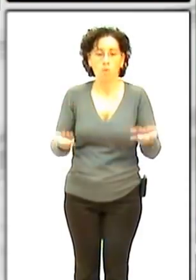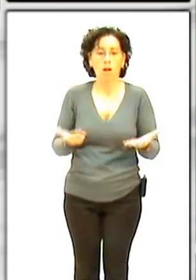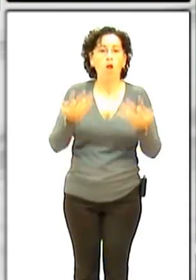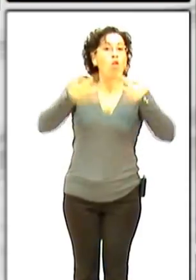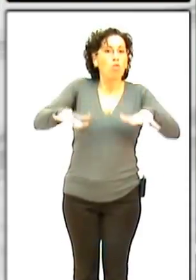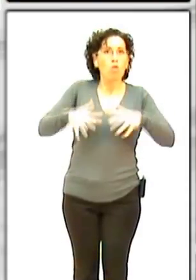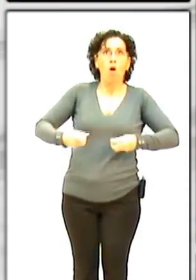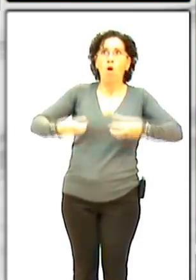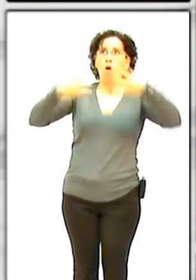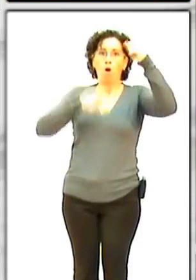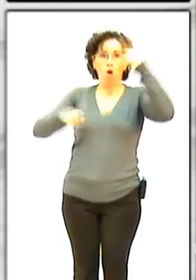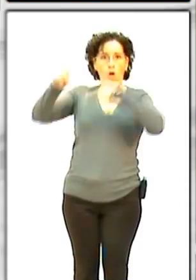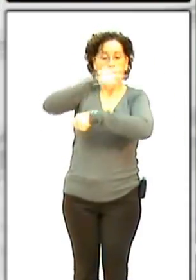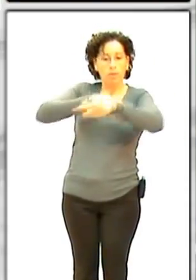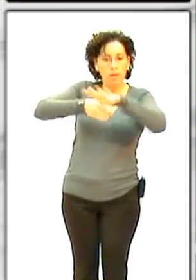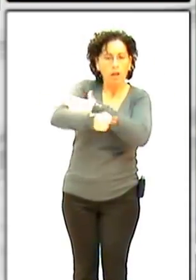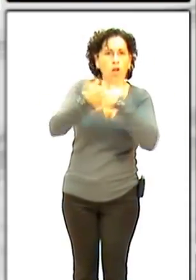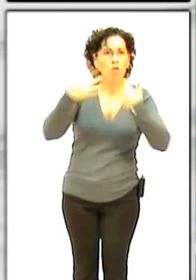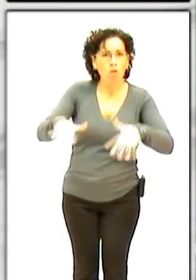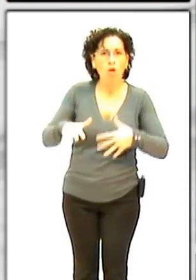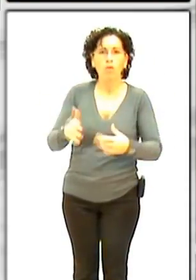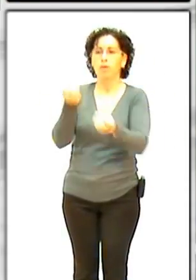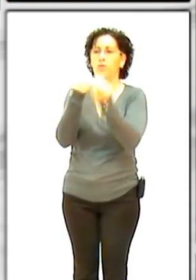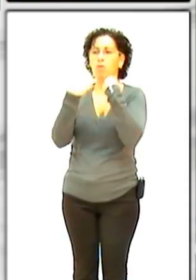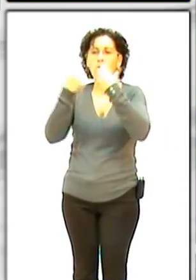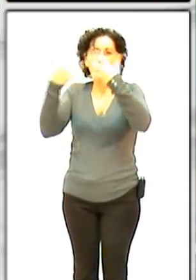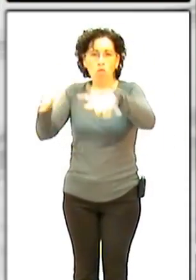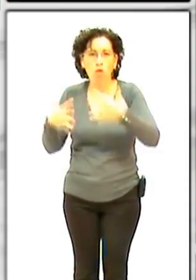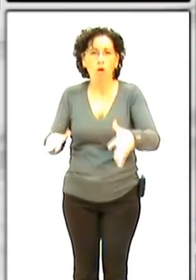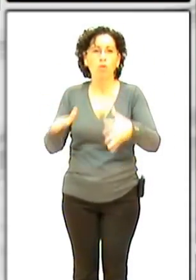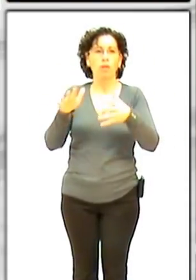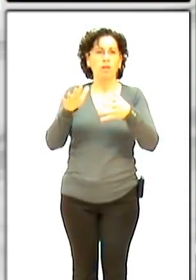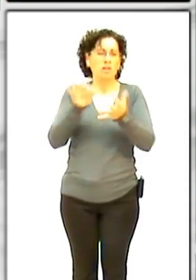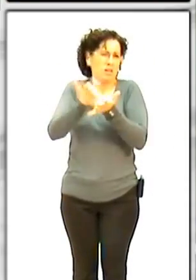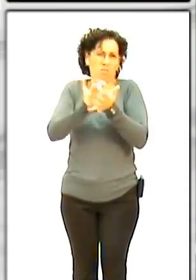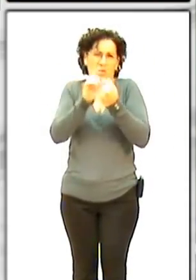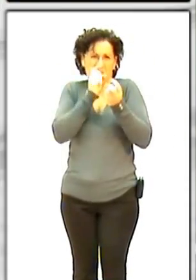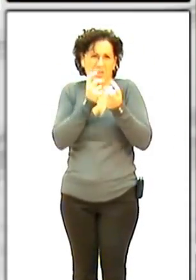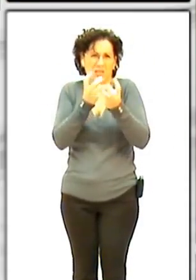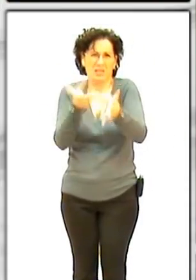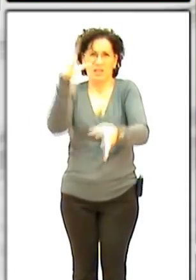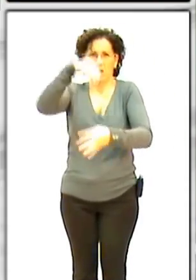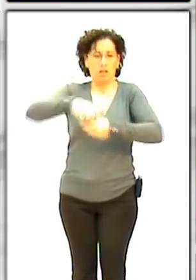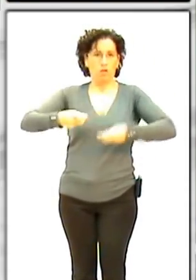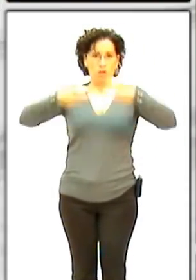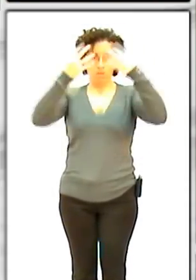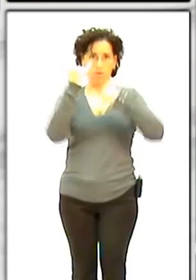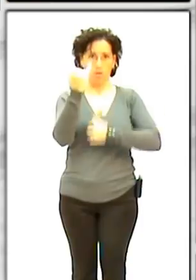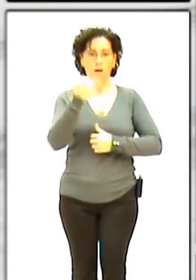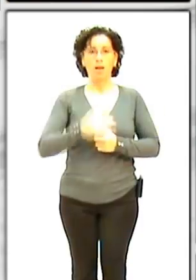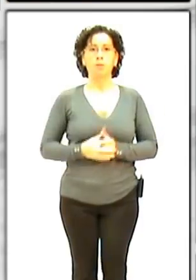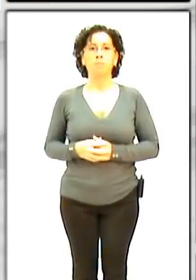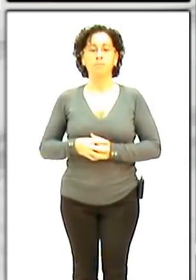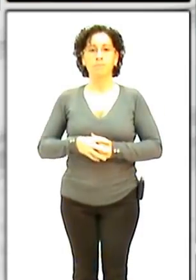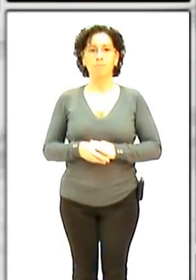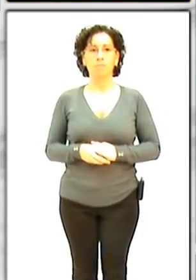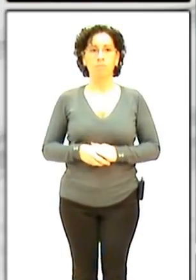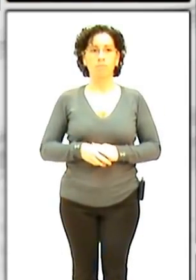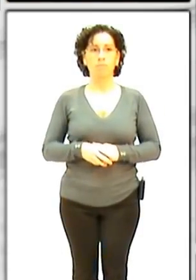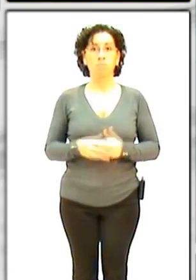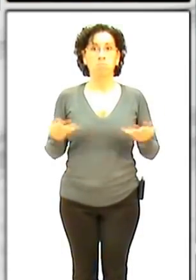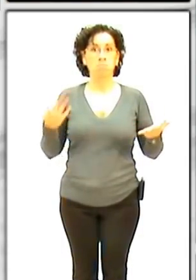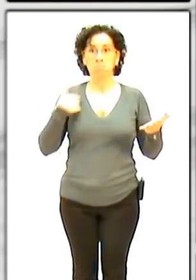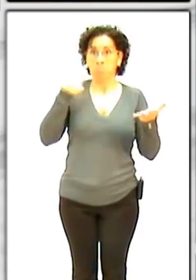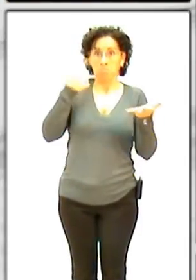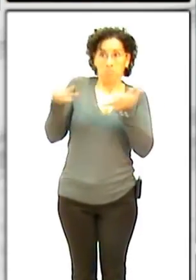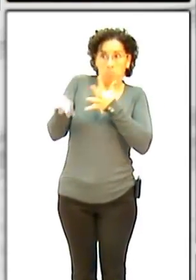geoposicionados por dónde son los accesos, puntos de información y demás servicios que tengan todos los edificios. Perdón, no sé, yo creo que